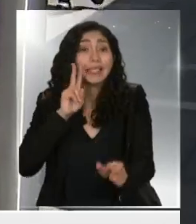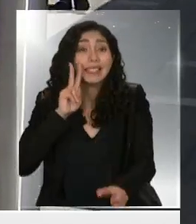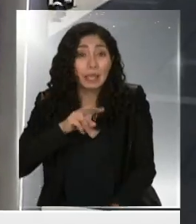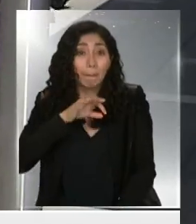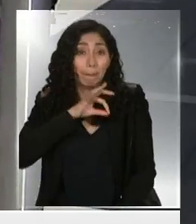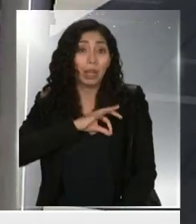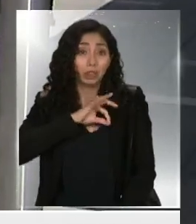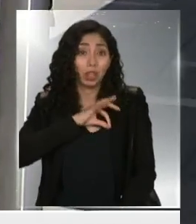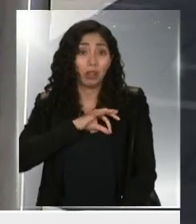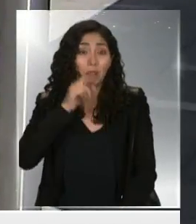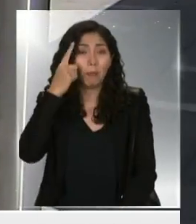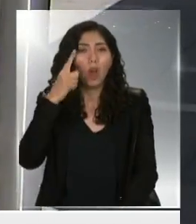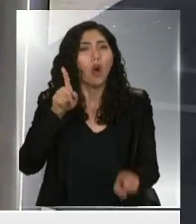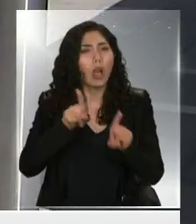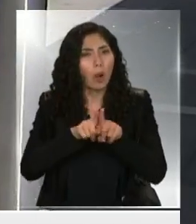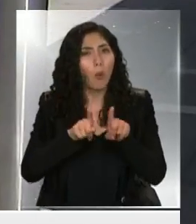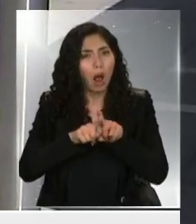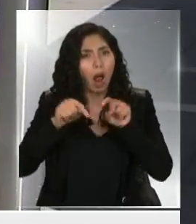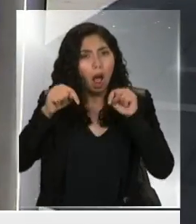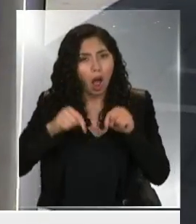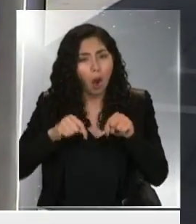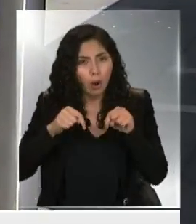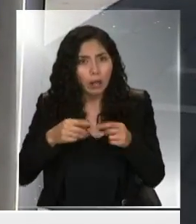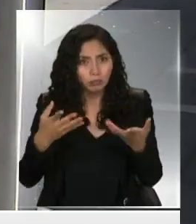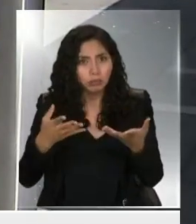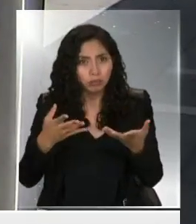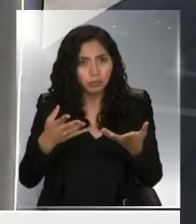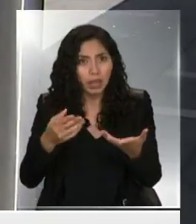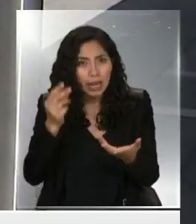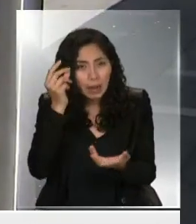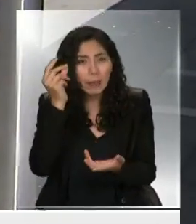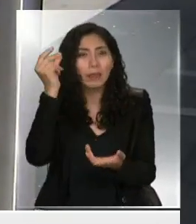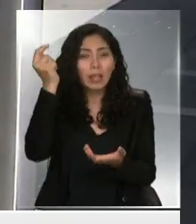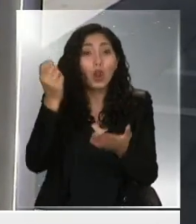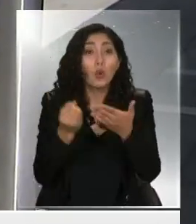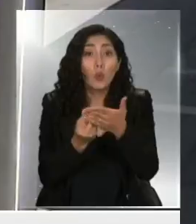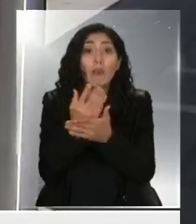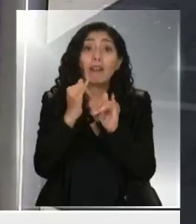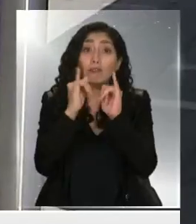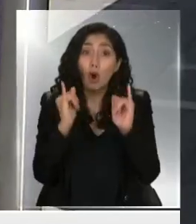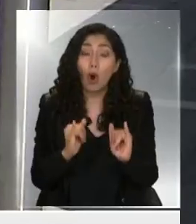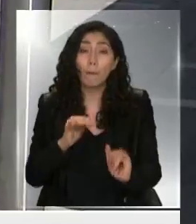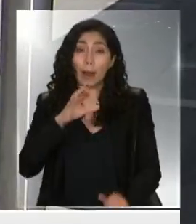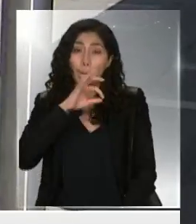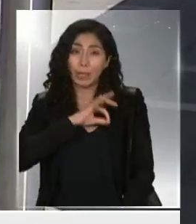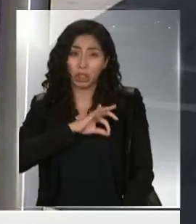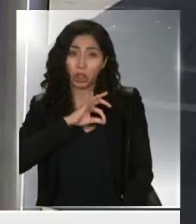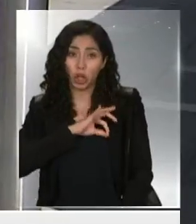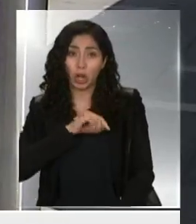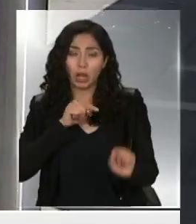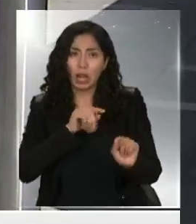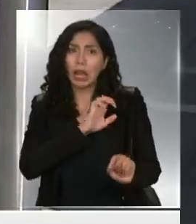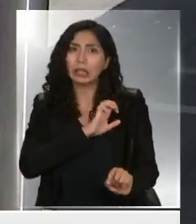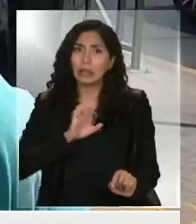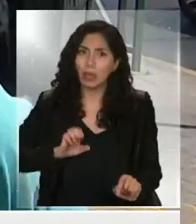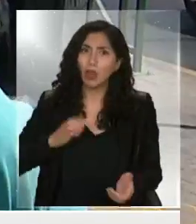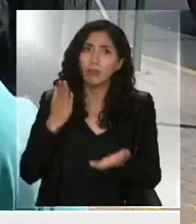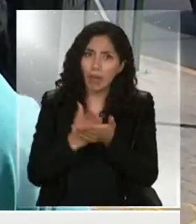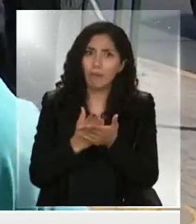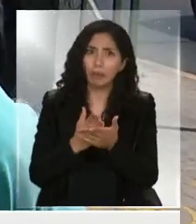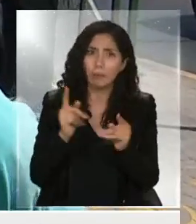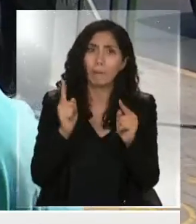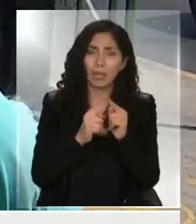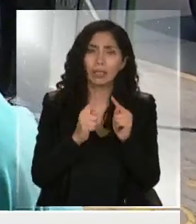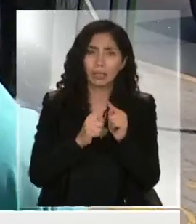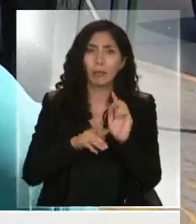se supone que hoy día estamos creando o se está creando una nueva forma de pensión en la cual tendría que estar el Estado más participando.